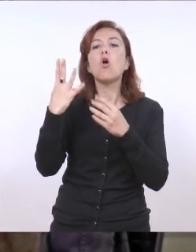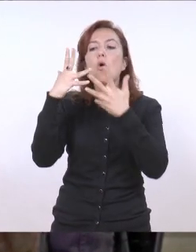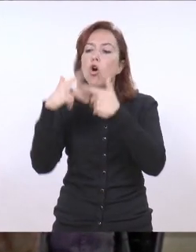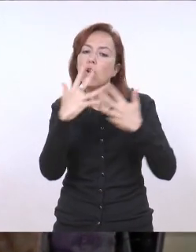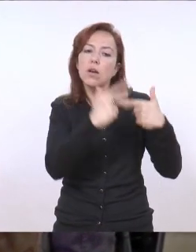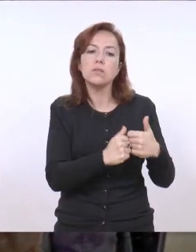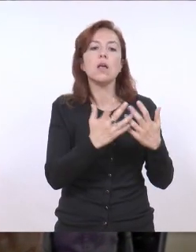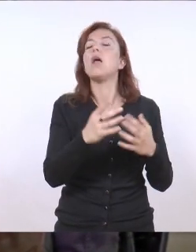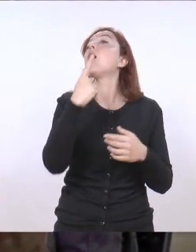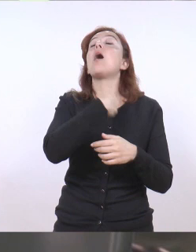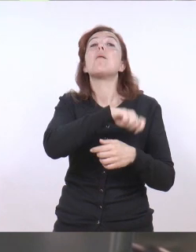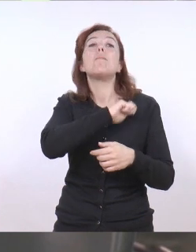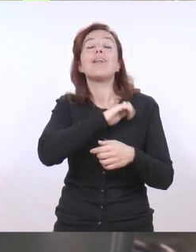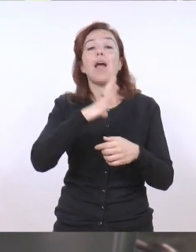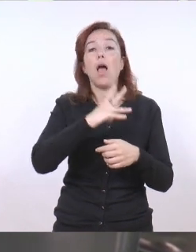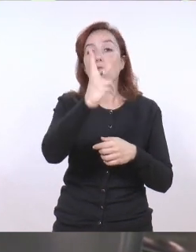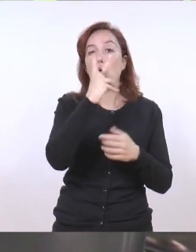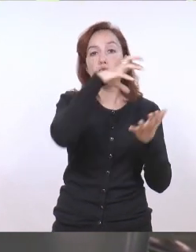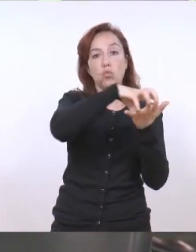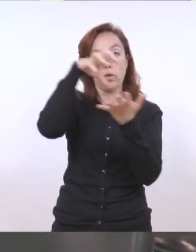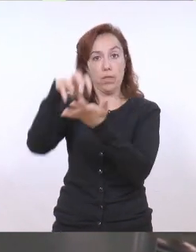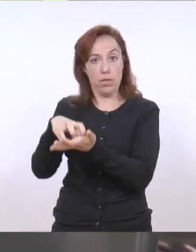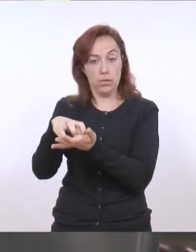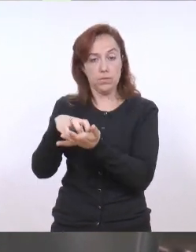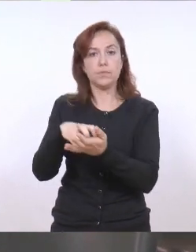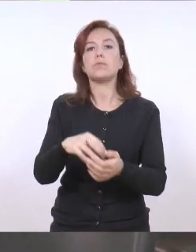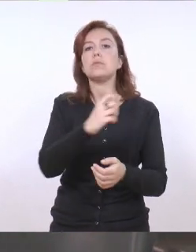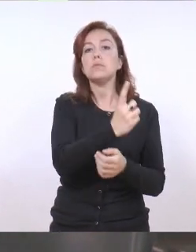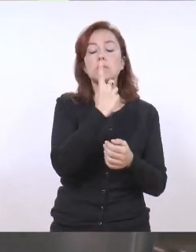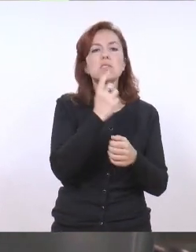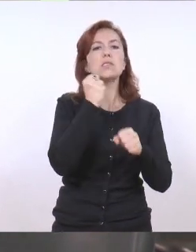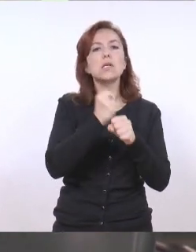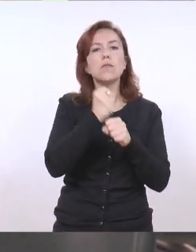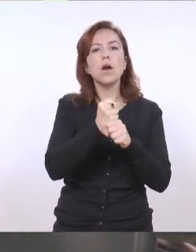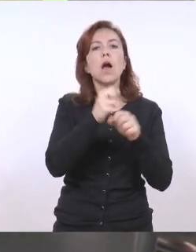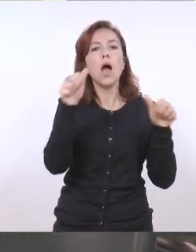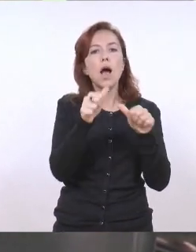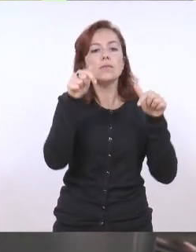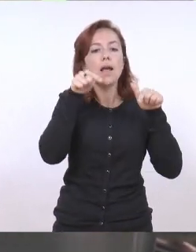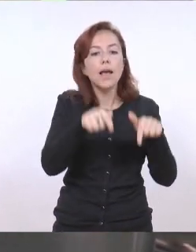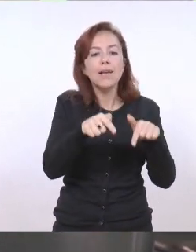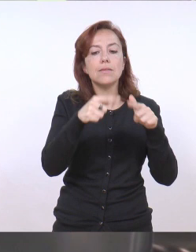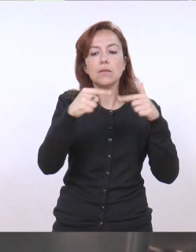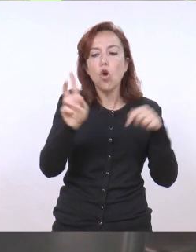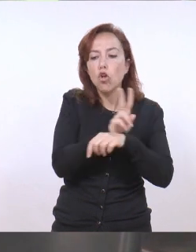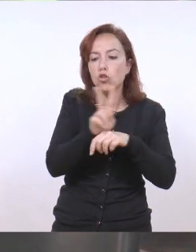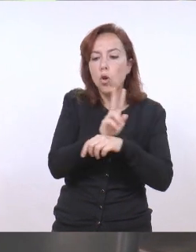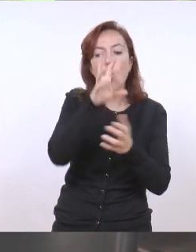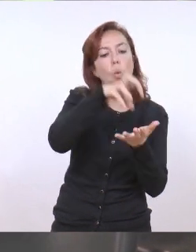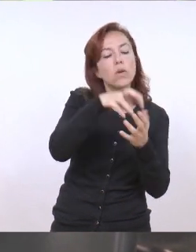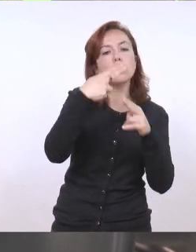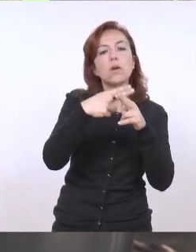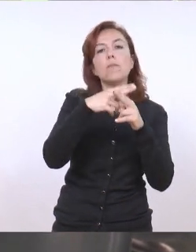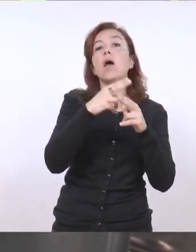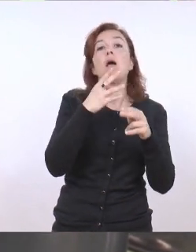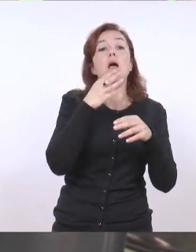espectáculos deportivos en España. En España existen dos unidades preferentemente que se dedican a la realización de este tipo de dispositivos, que